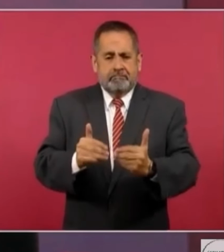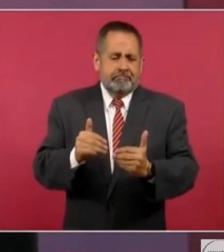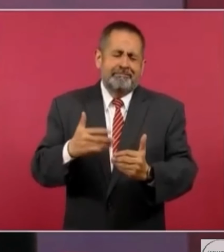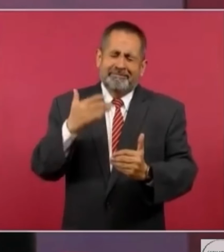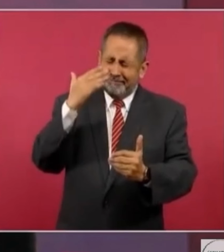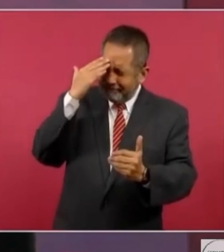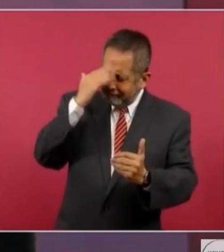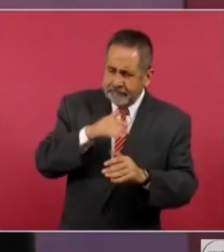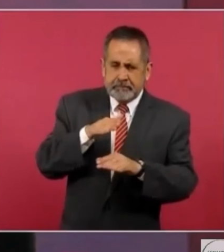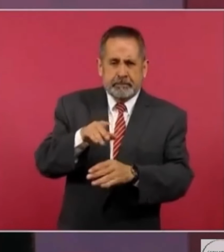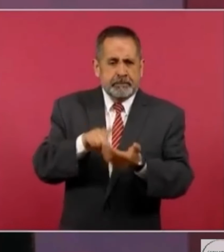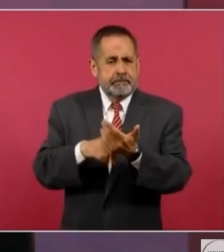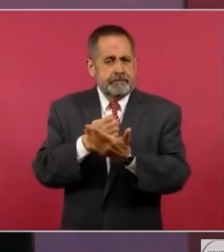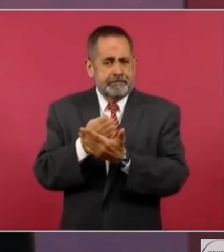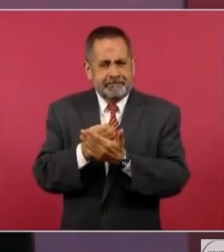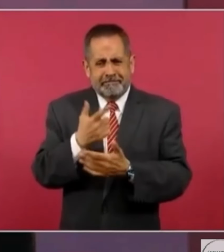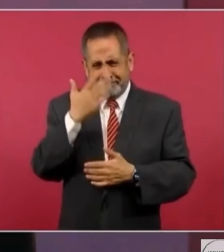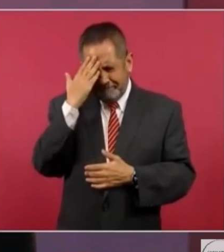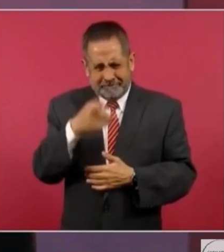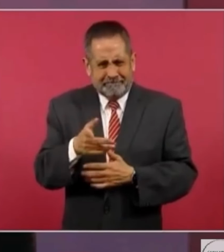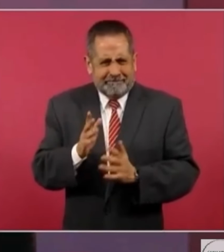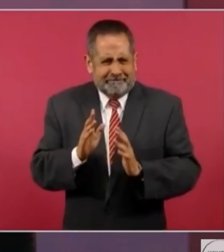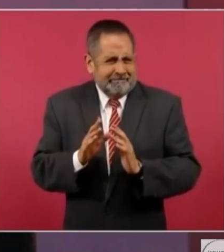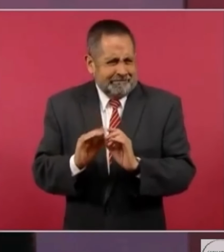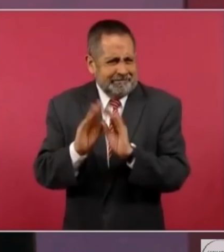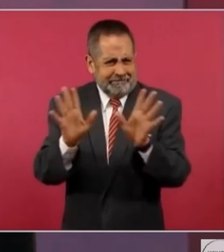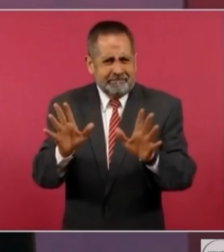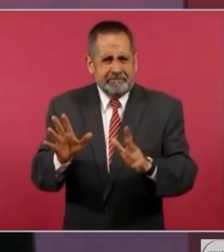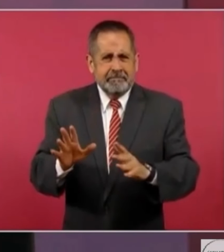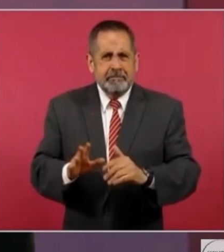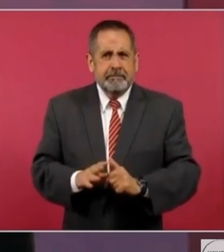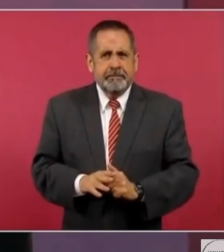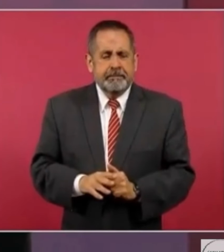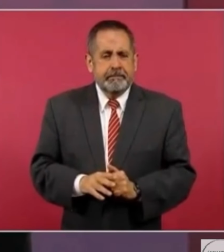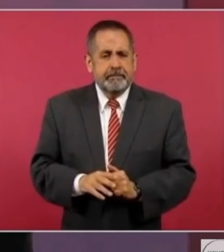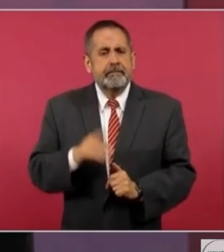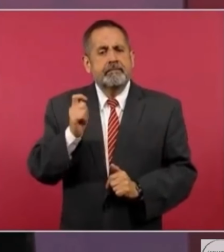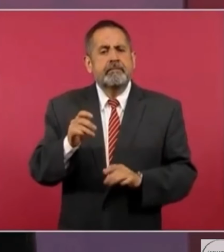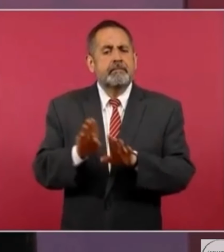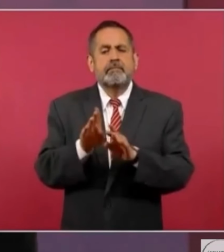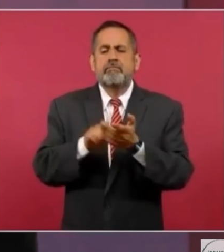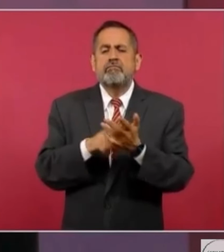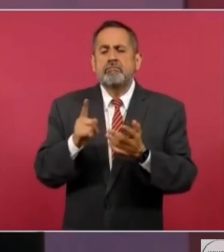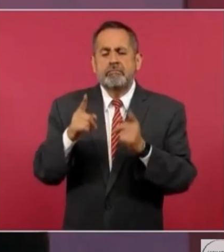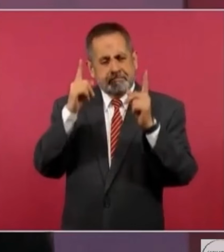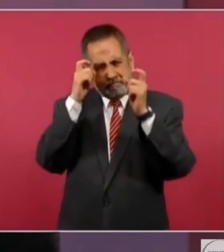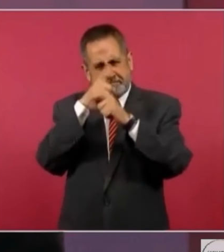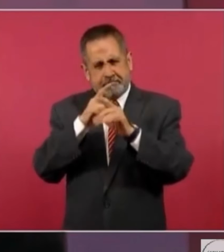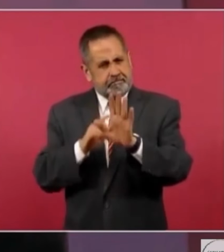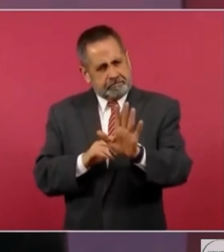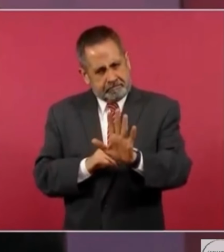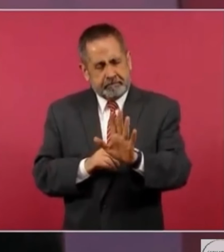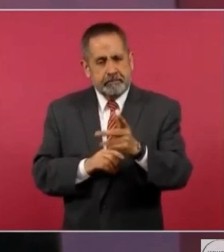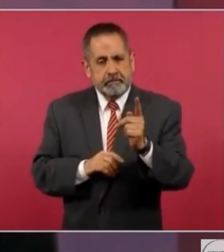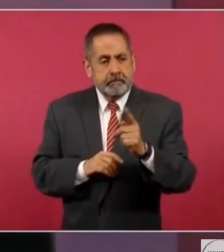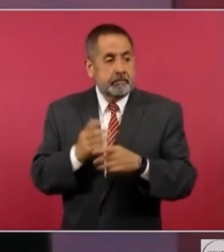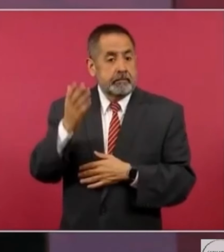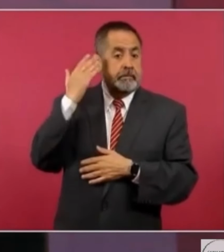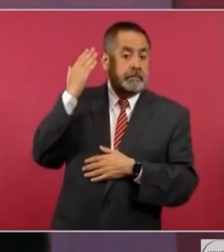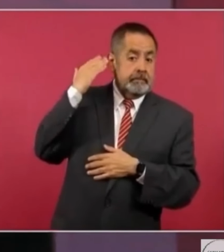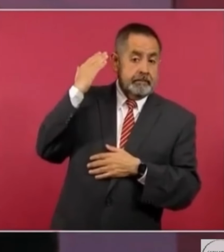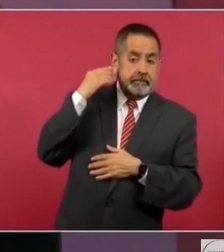el ingreso, el presupuesto familiar. No está tan complicado, lo que pasa que no